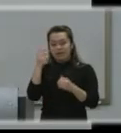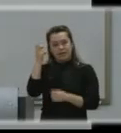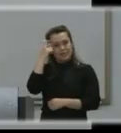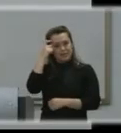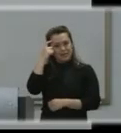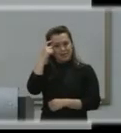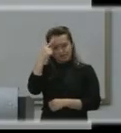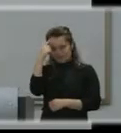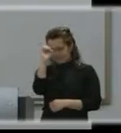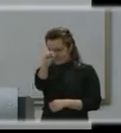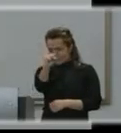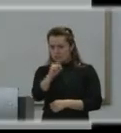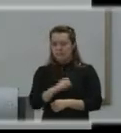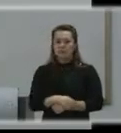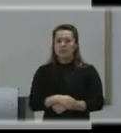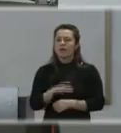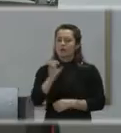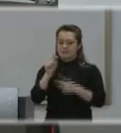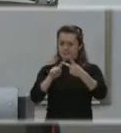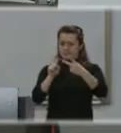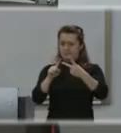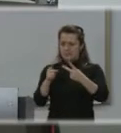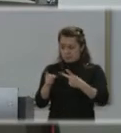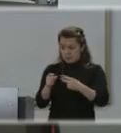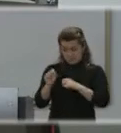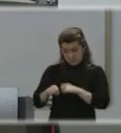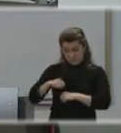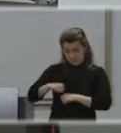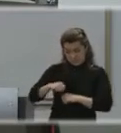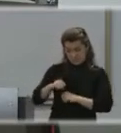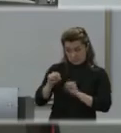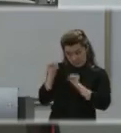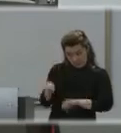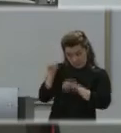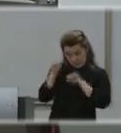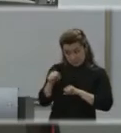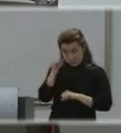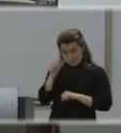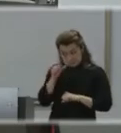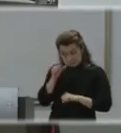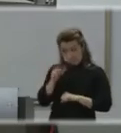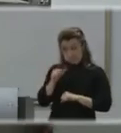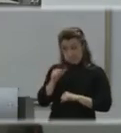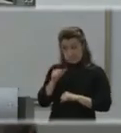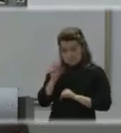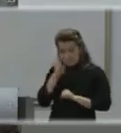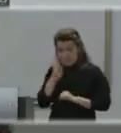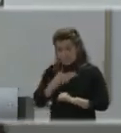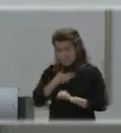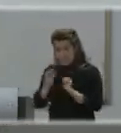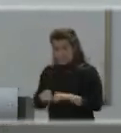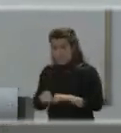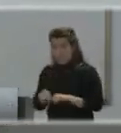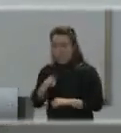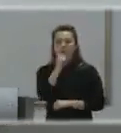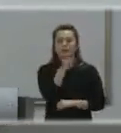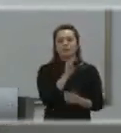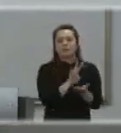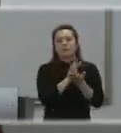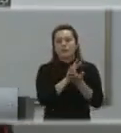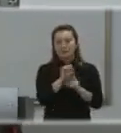Se cuestiona constantemente la habilidad de ejercer la maternidad o la paternidad. Y entonces la pregunta, digamos, bajo el modelo social, lo que